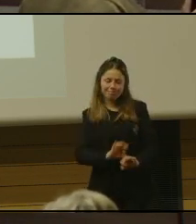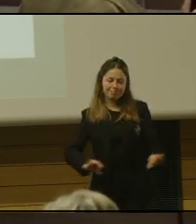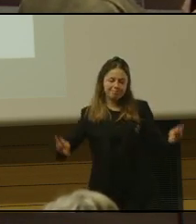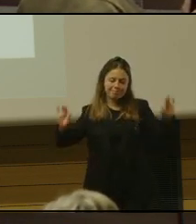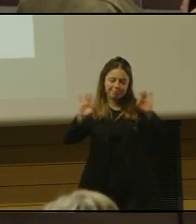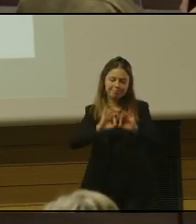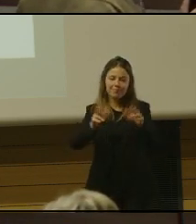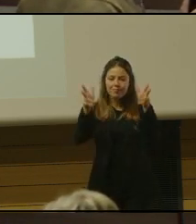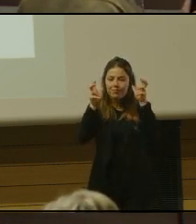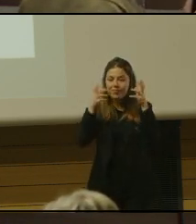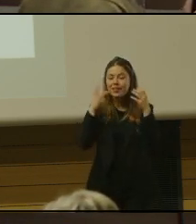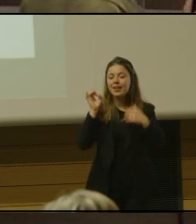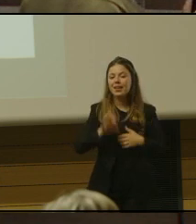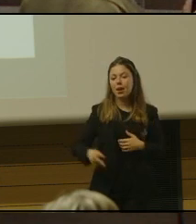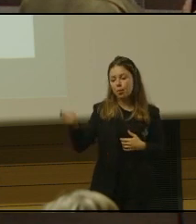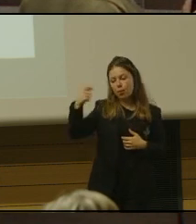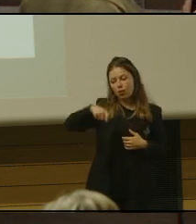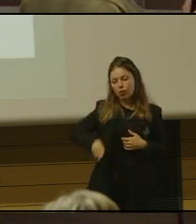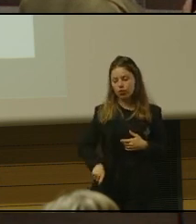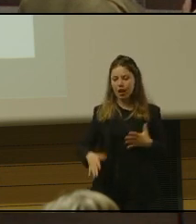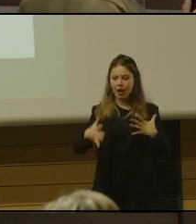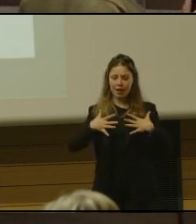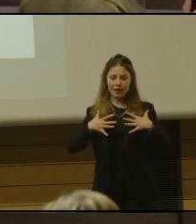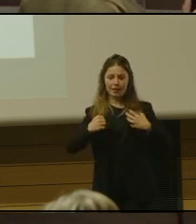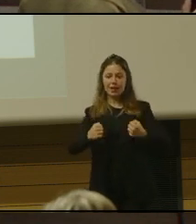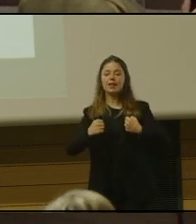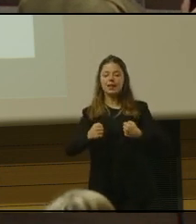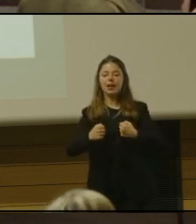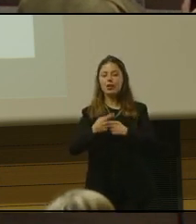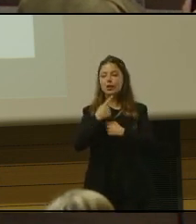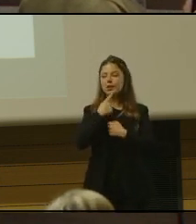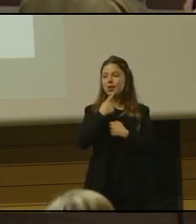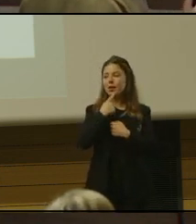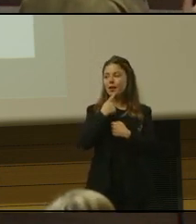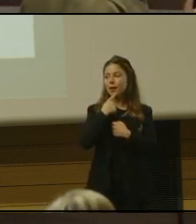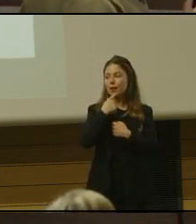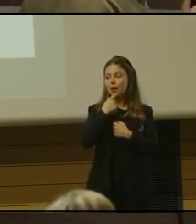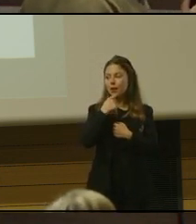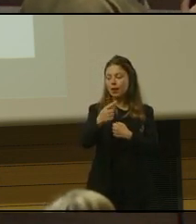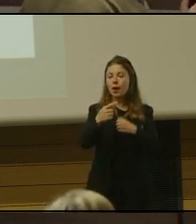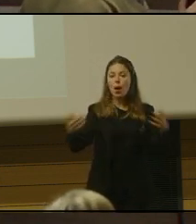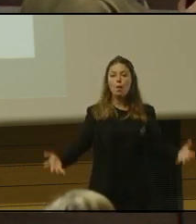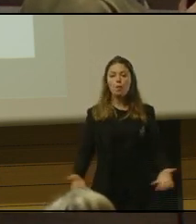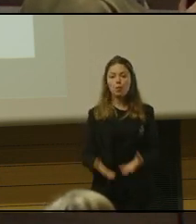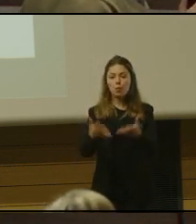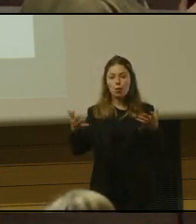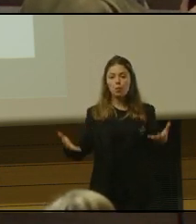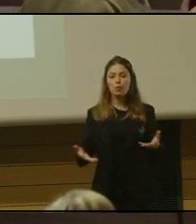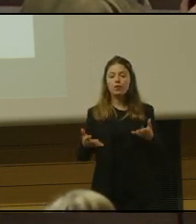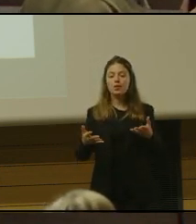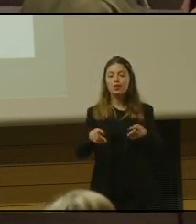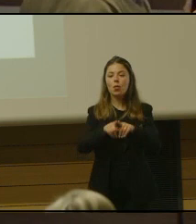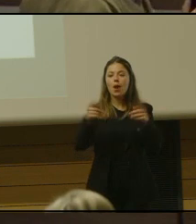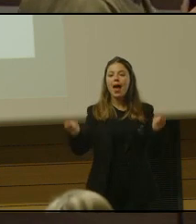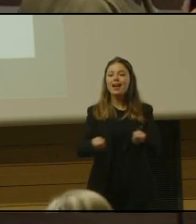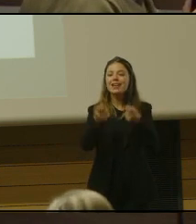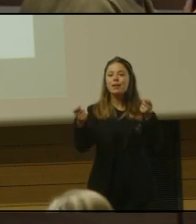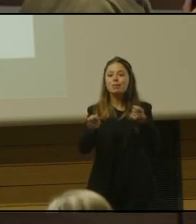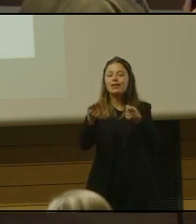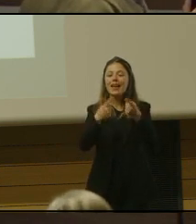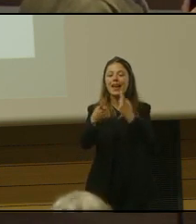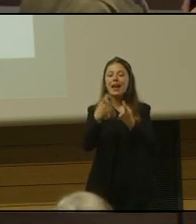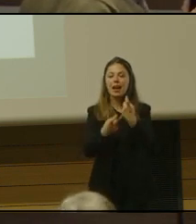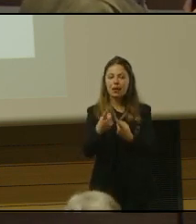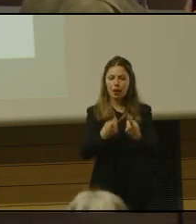mucho más a los profesionales sanitarios que están promoviendo esta campaña de cribado. Esto es un ejemplo